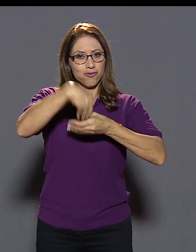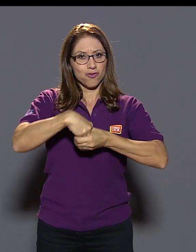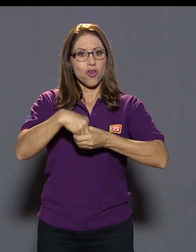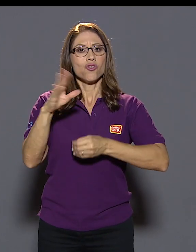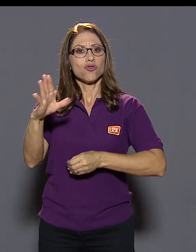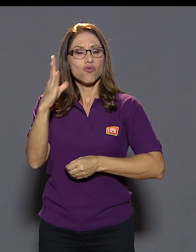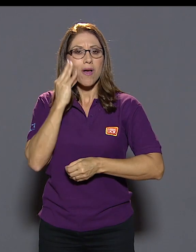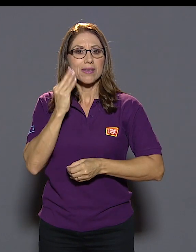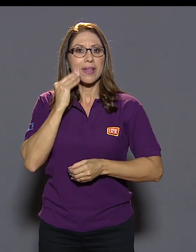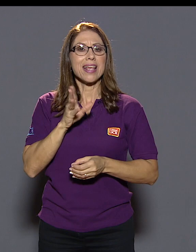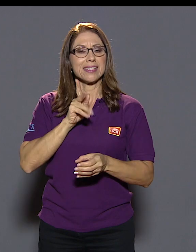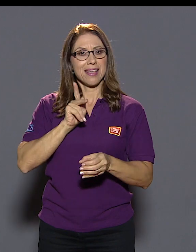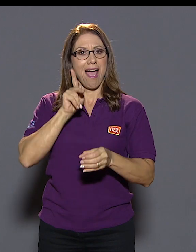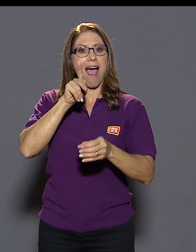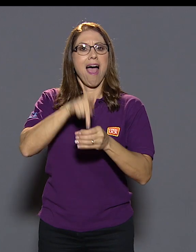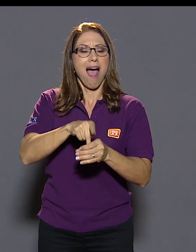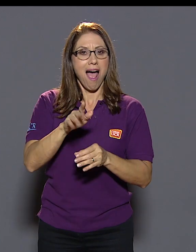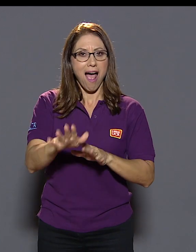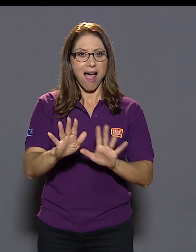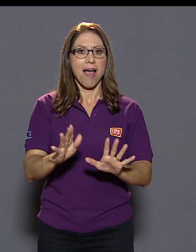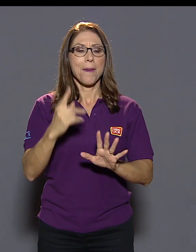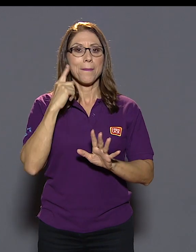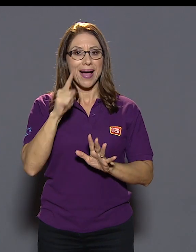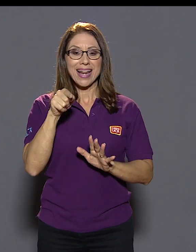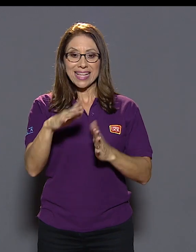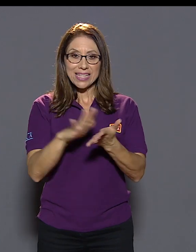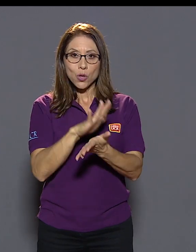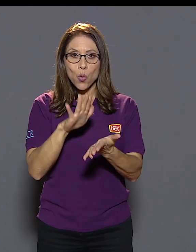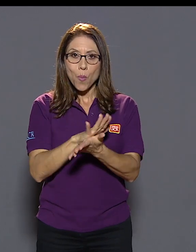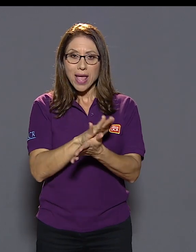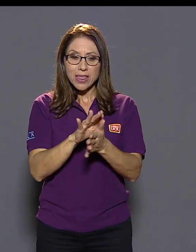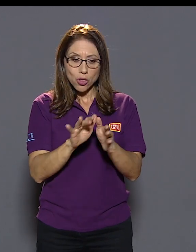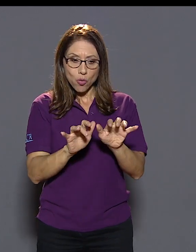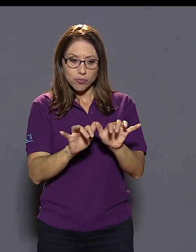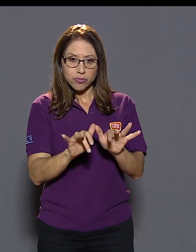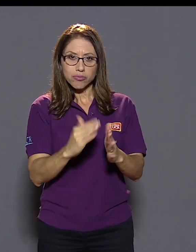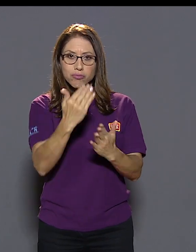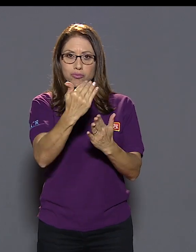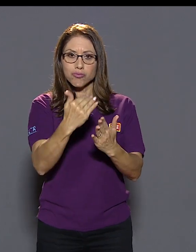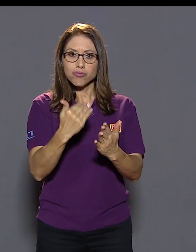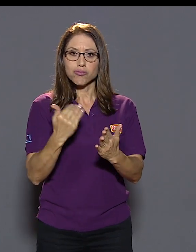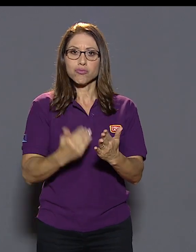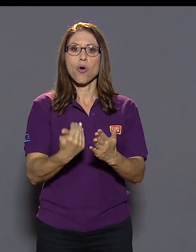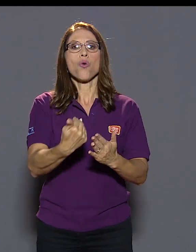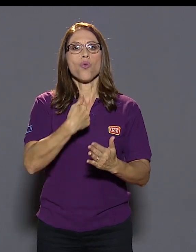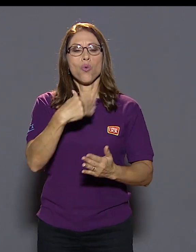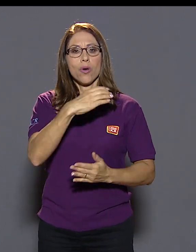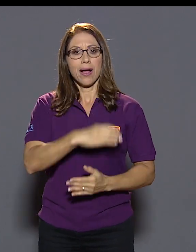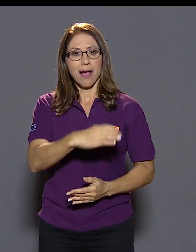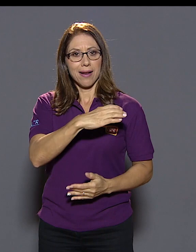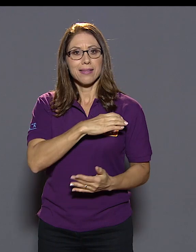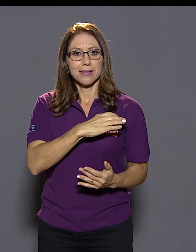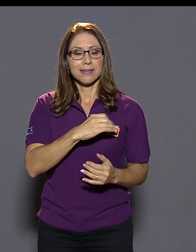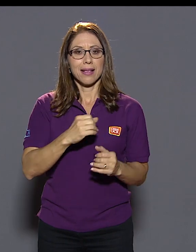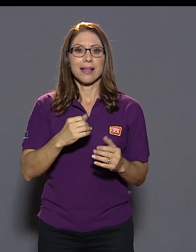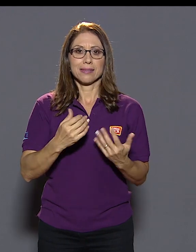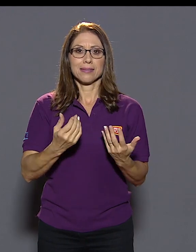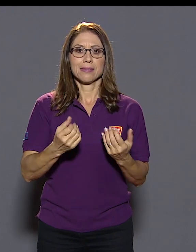su vivencia para que el documento tuviese características de que